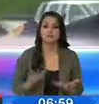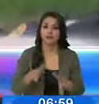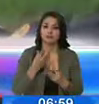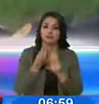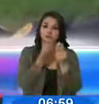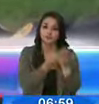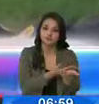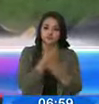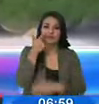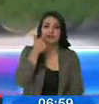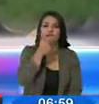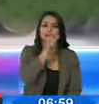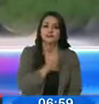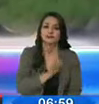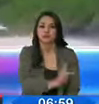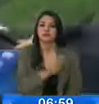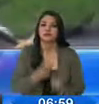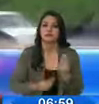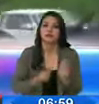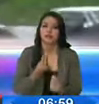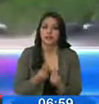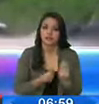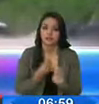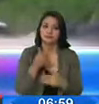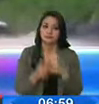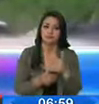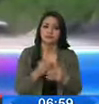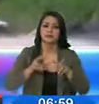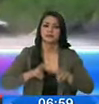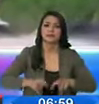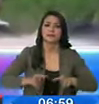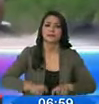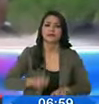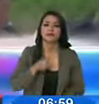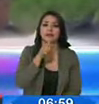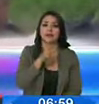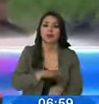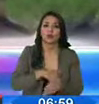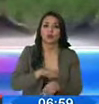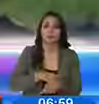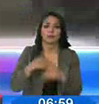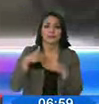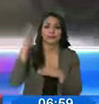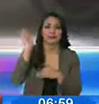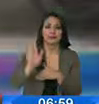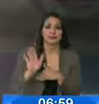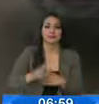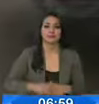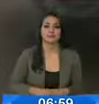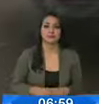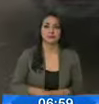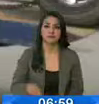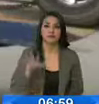señor fiscal y él sabrá en el proceso investigativo quién tiene el mayor grado de participación. Los